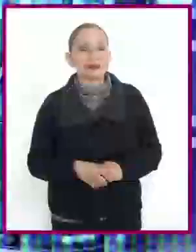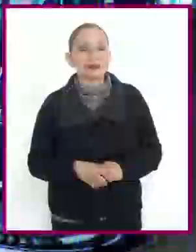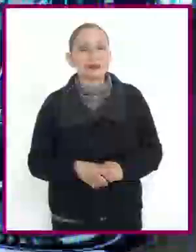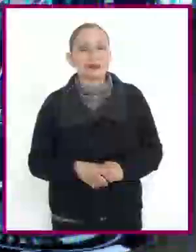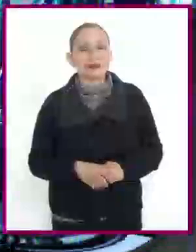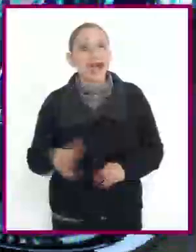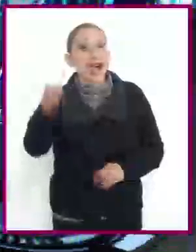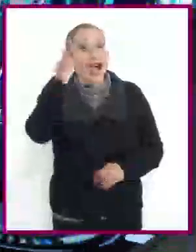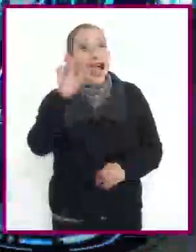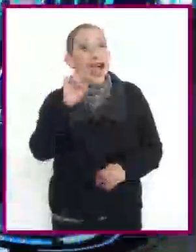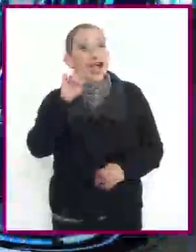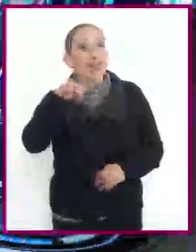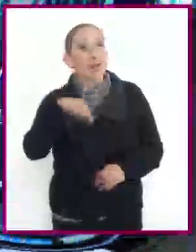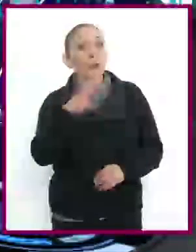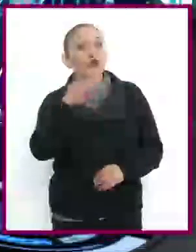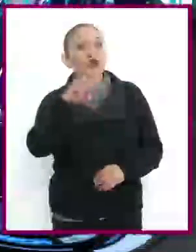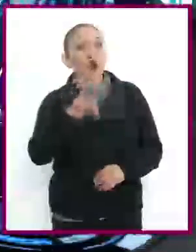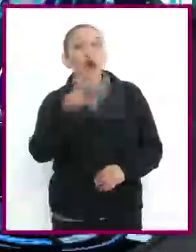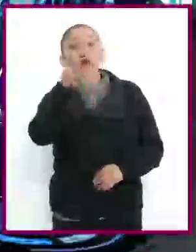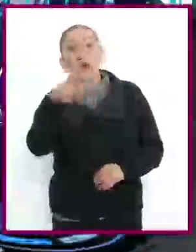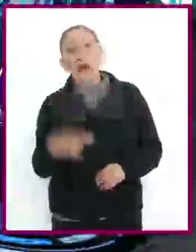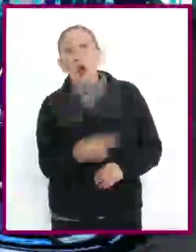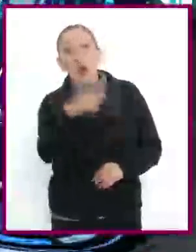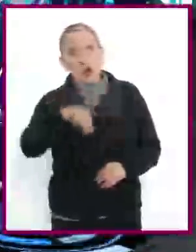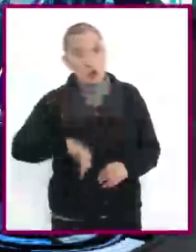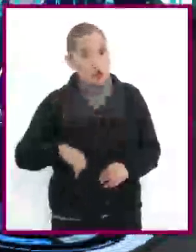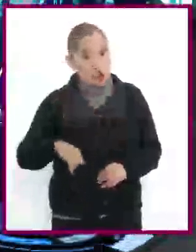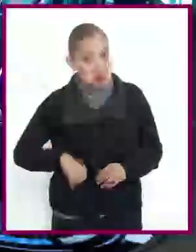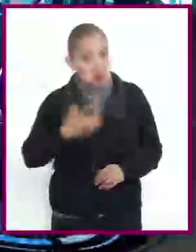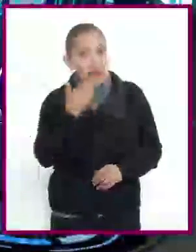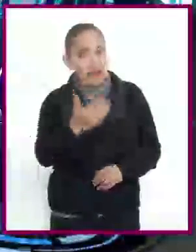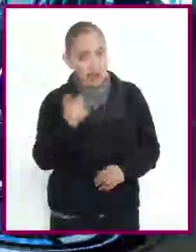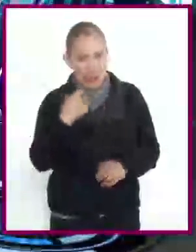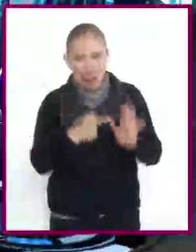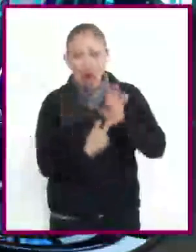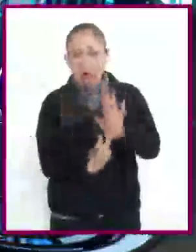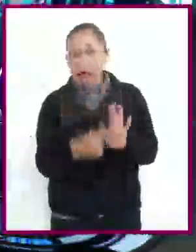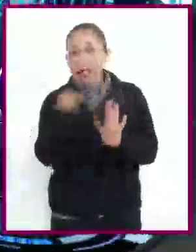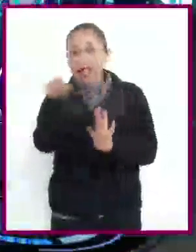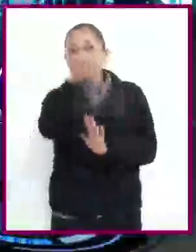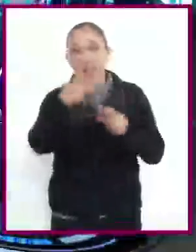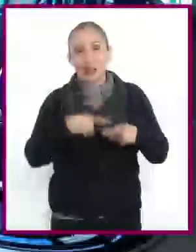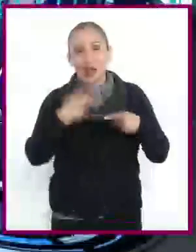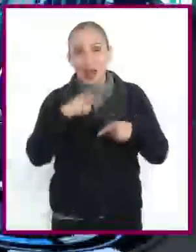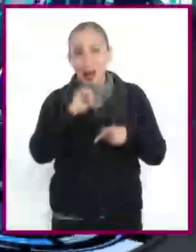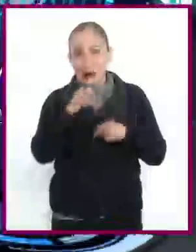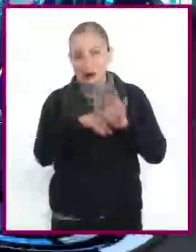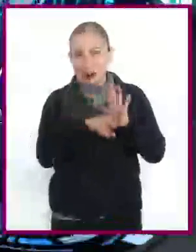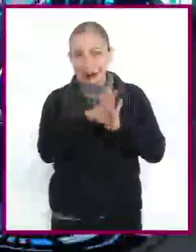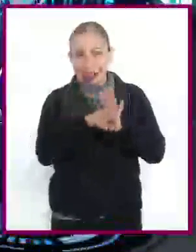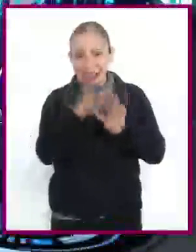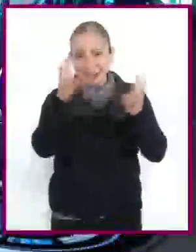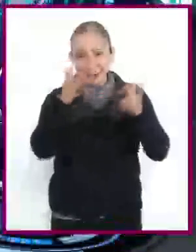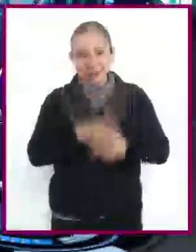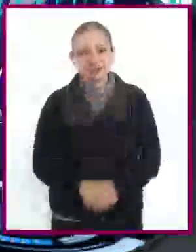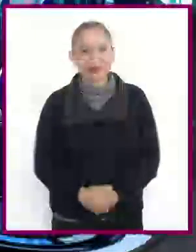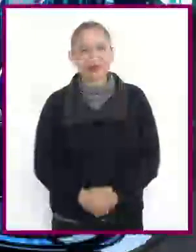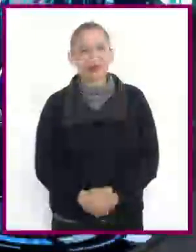migrantes? ¿Qué entidades tienen mayor número de emigrantes? ¿Y cuáles reciben más inmigrantes?